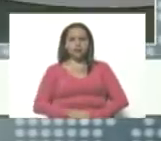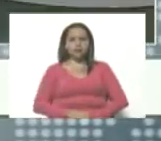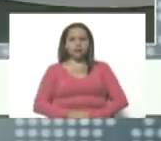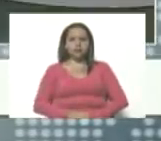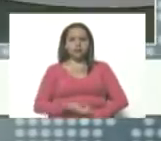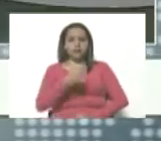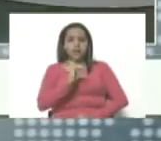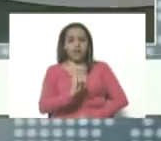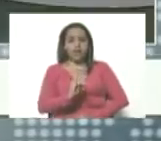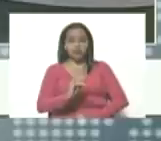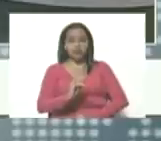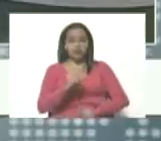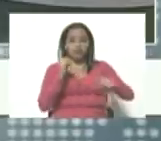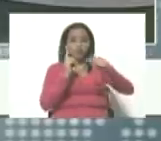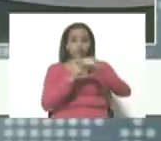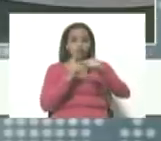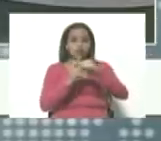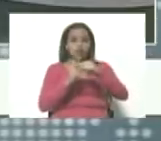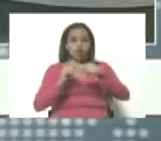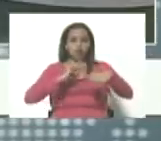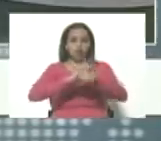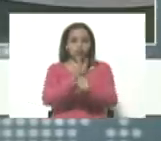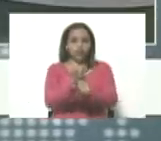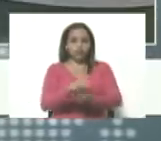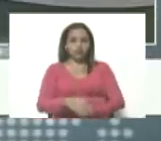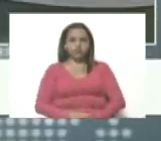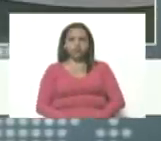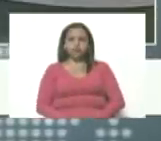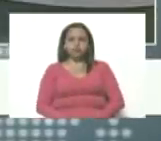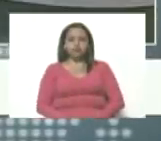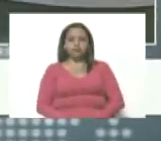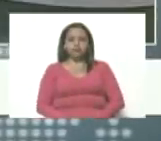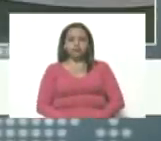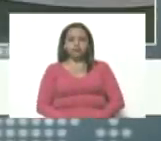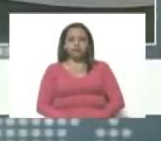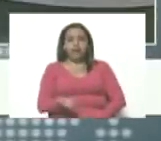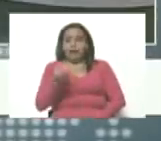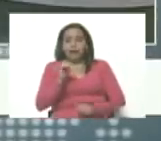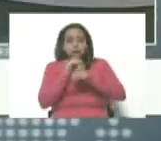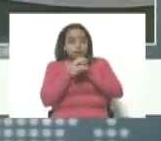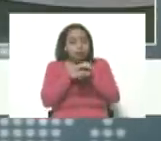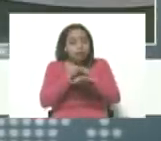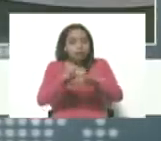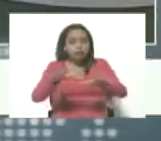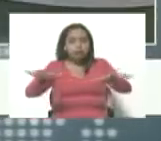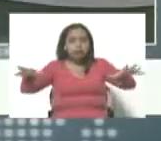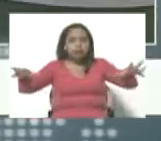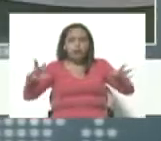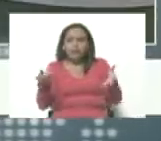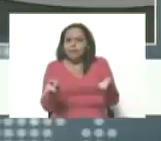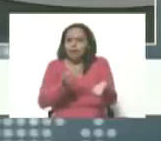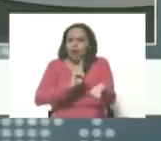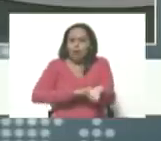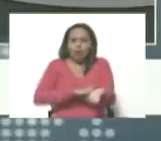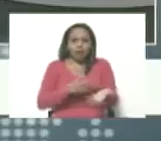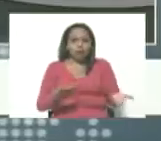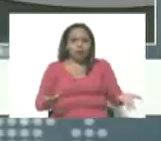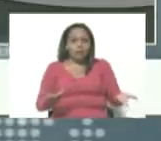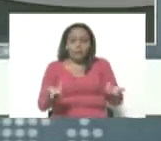se diagnosticaron positivas para coronavirus? Se hubiera expandido el virus peor aún,